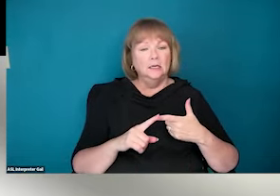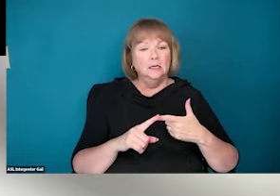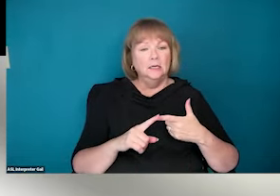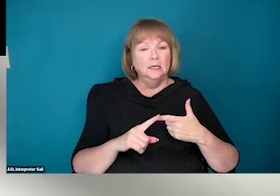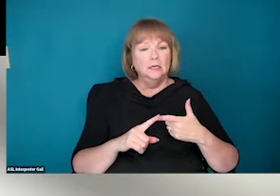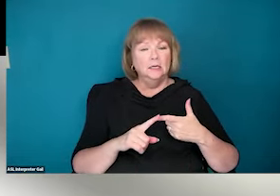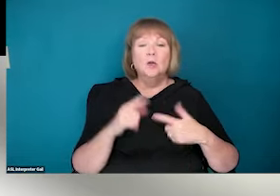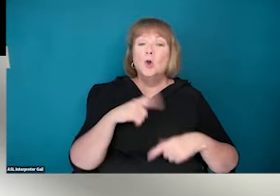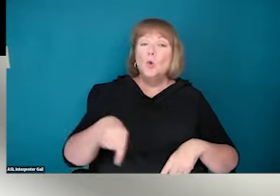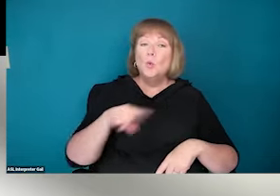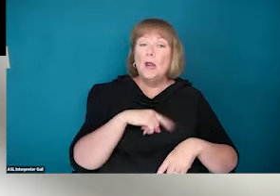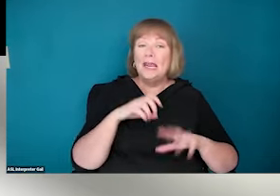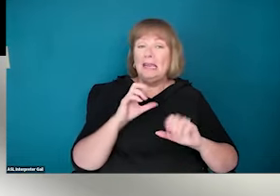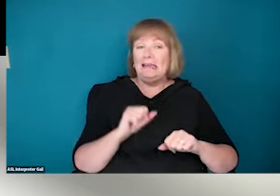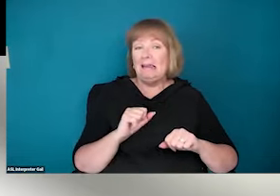estas preguntas y